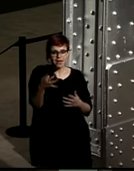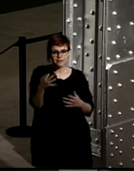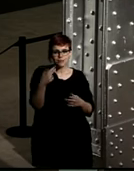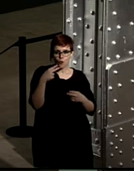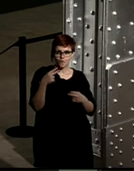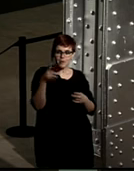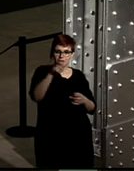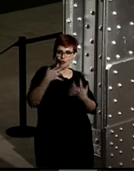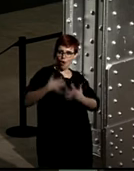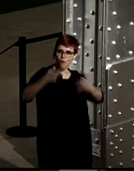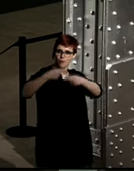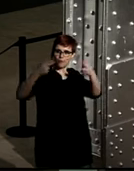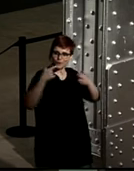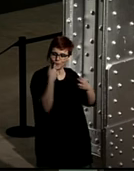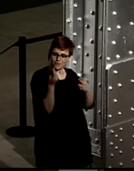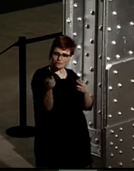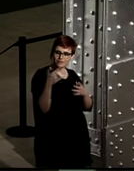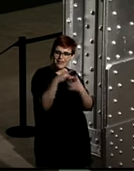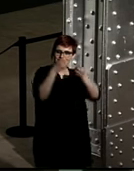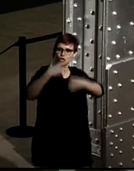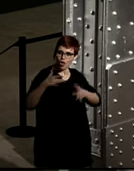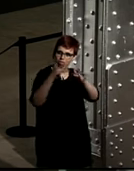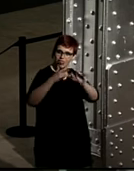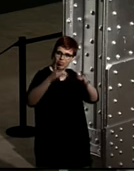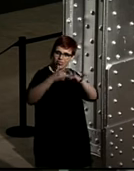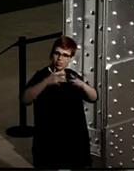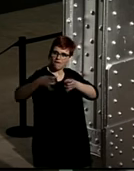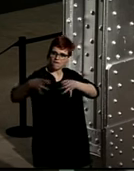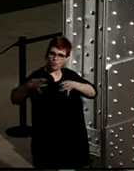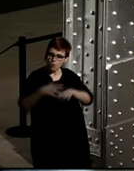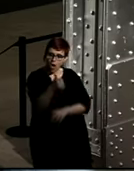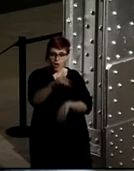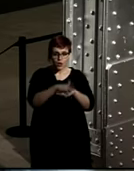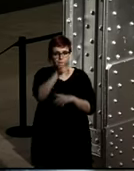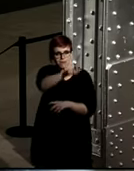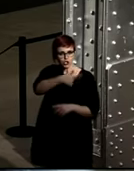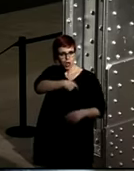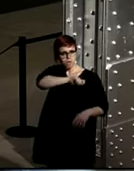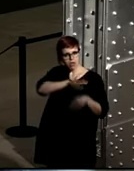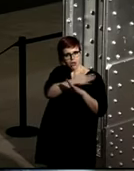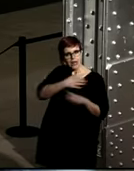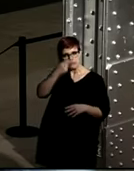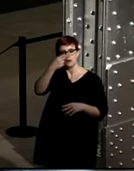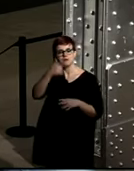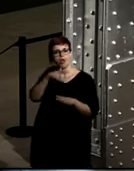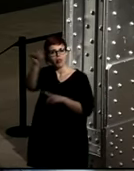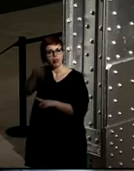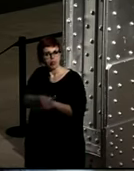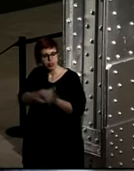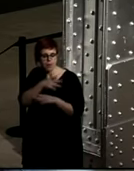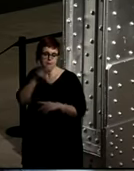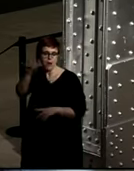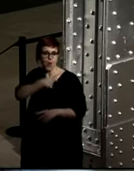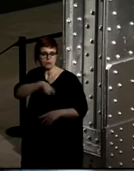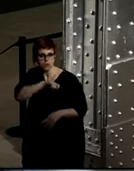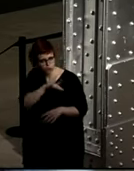cada vez estamos más cerca del público, contamos otras historias y ahora el público español quiere ver cine español cada vez más, ¿no? Falta